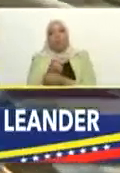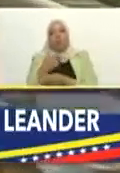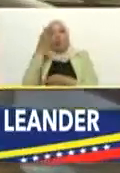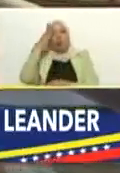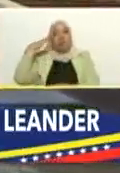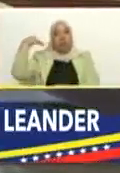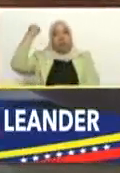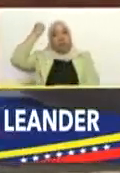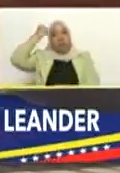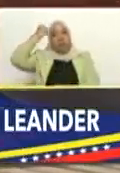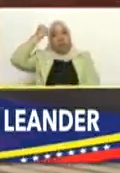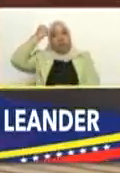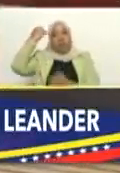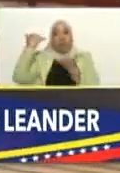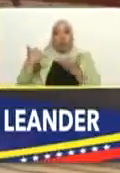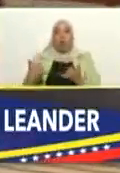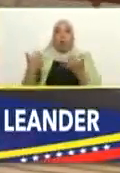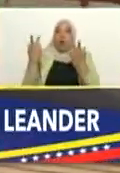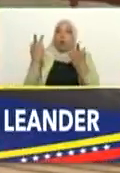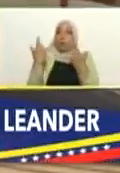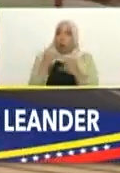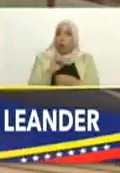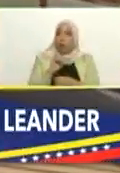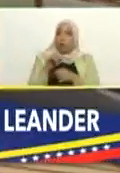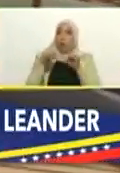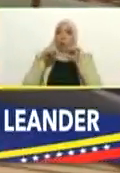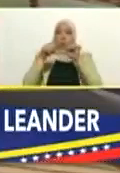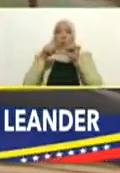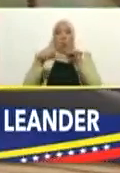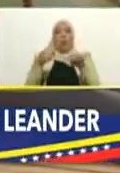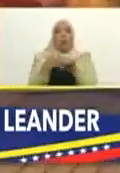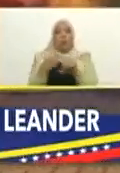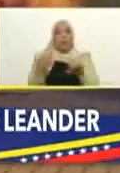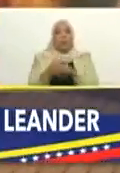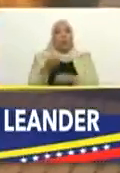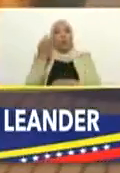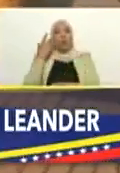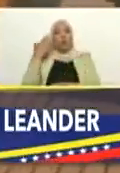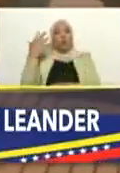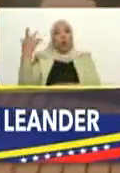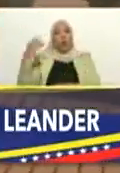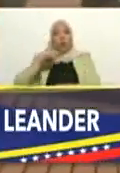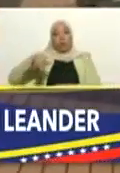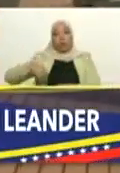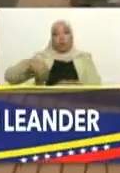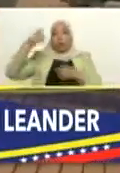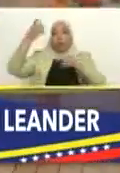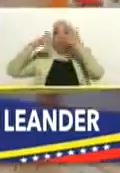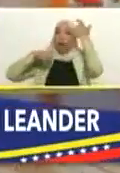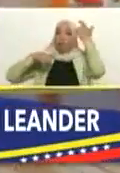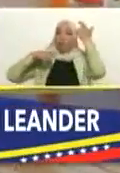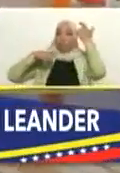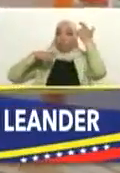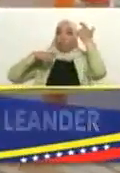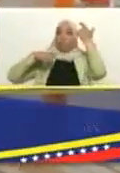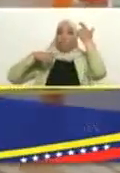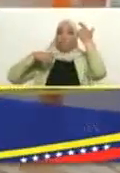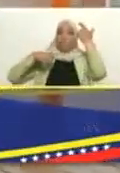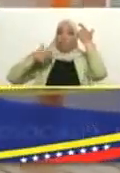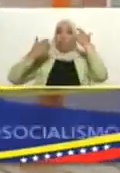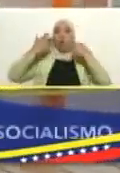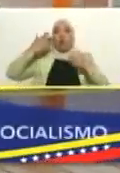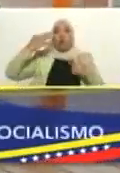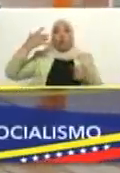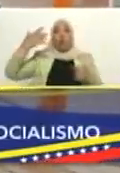de Miranda, estamos cumpliendo, seguimos cumpliendo con un sueño de nuestro comandante Hugo Chávez y un